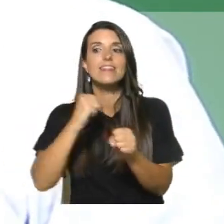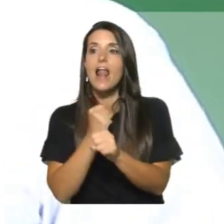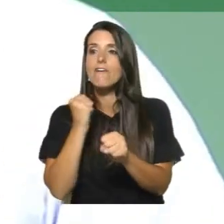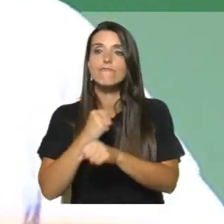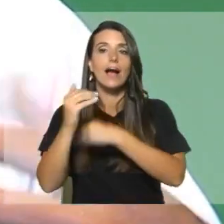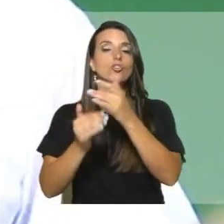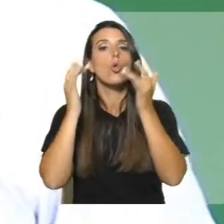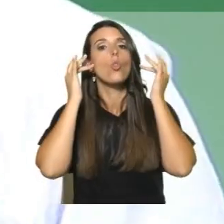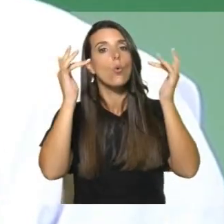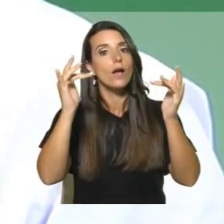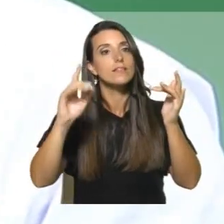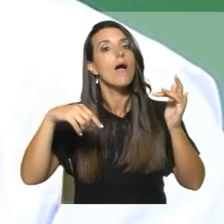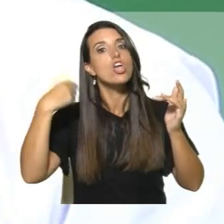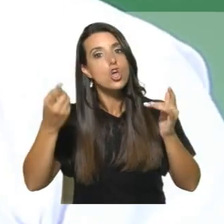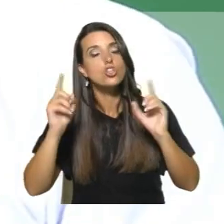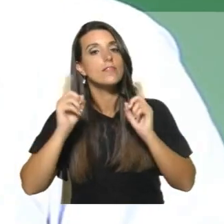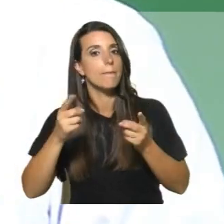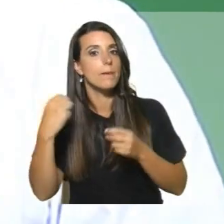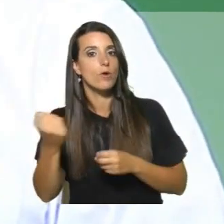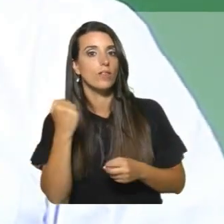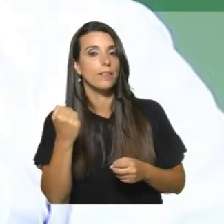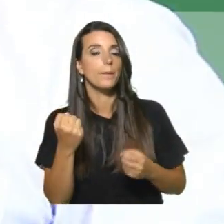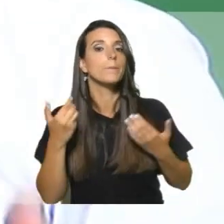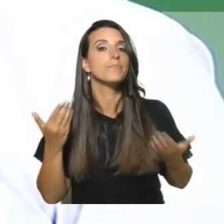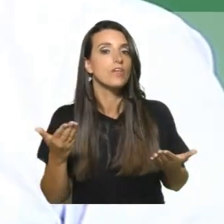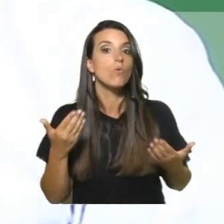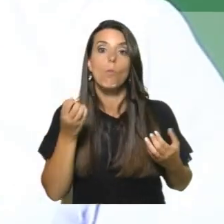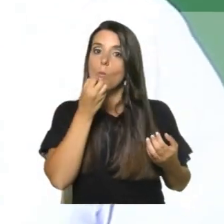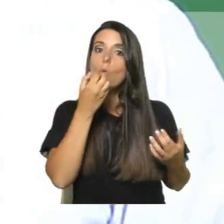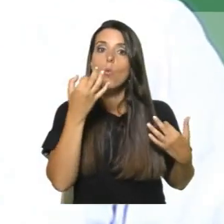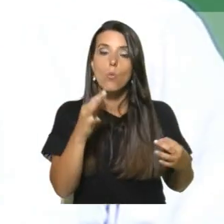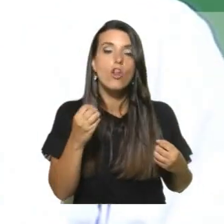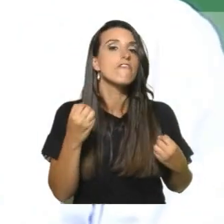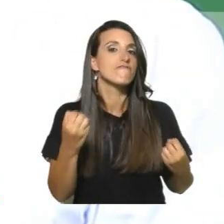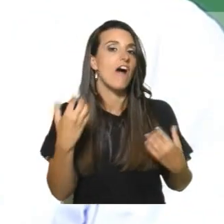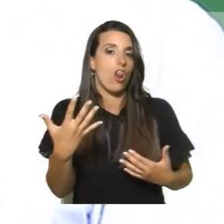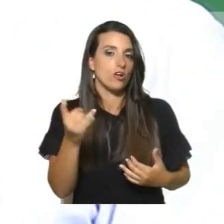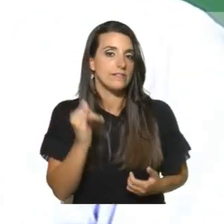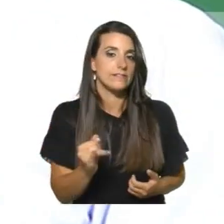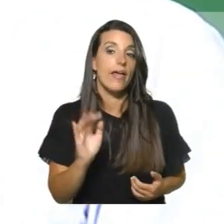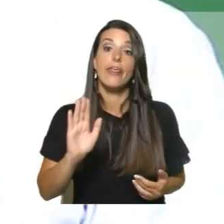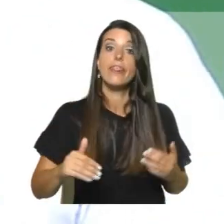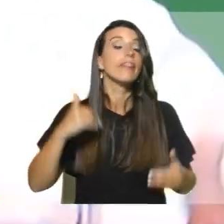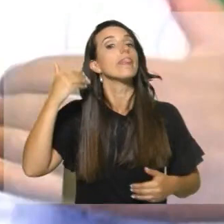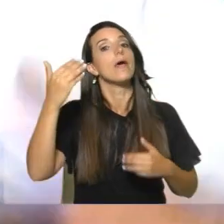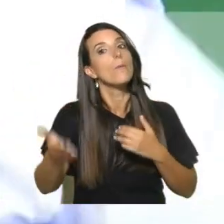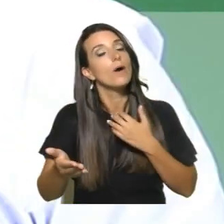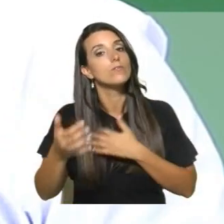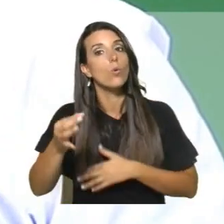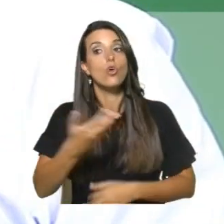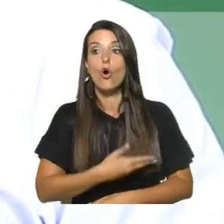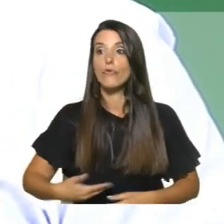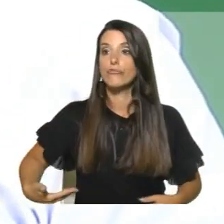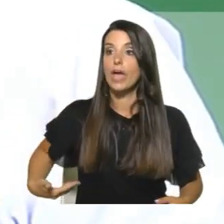materia educativa y puso otras también sobre la mesa. Eso fue muy bueno y es valorado. Luego, llegado el